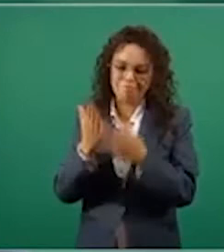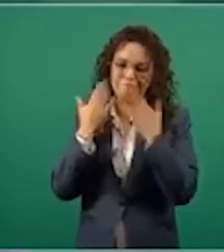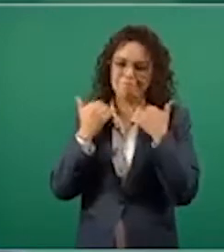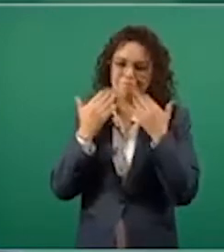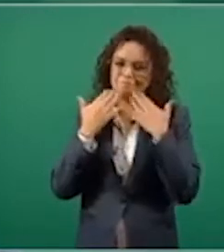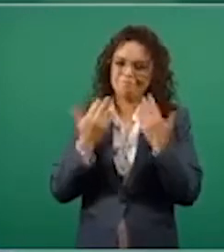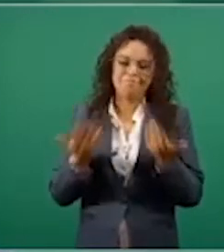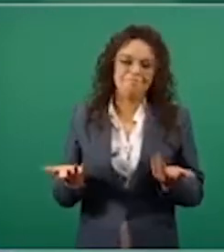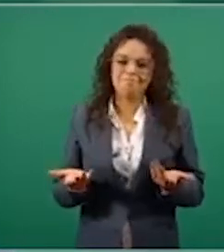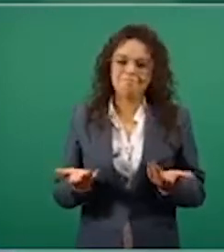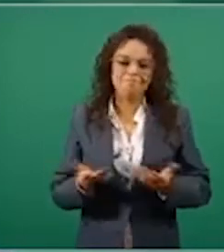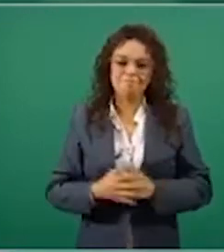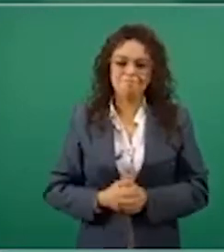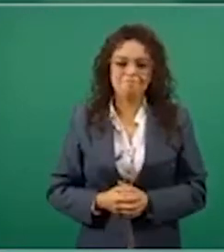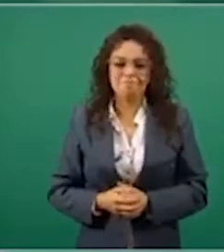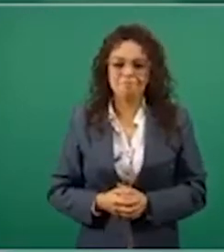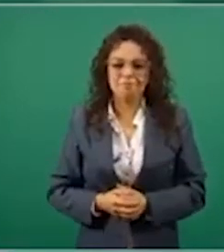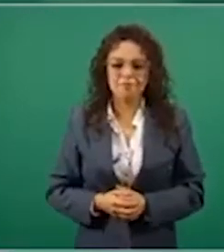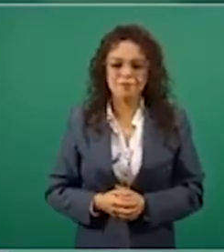Más,